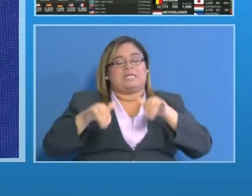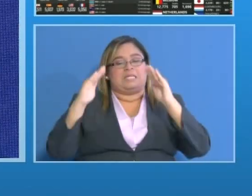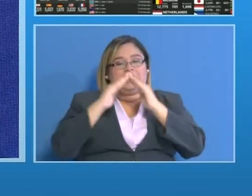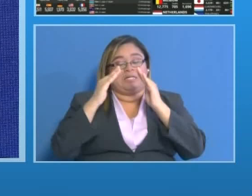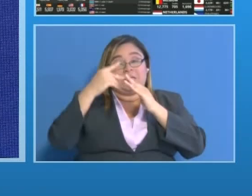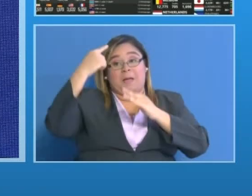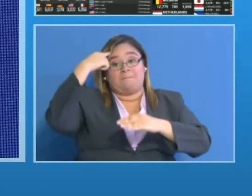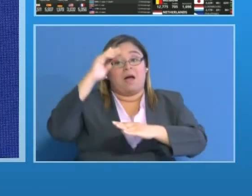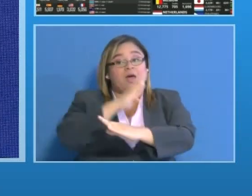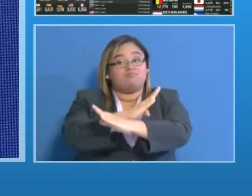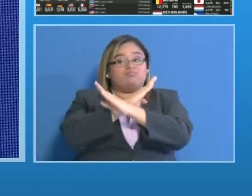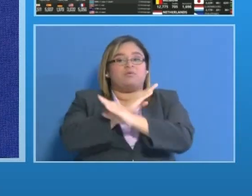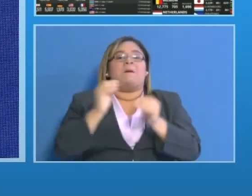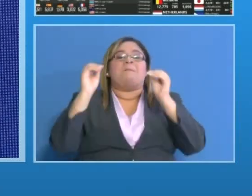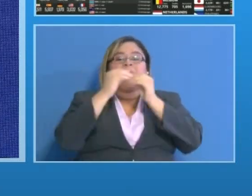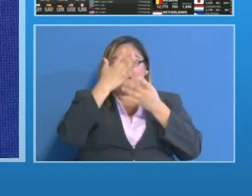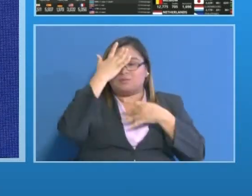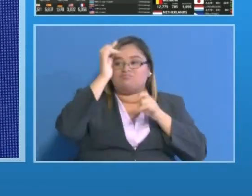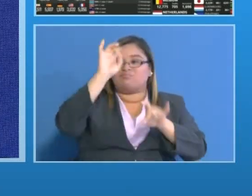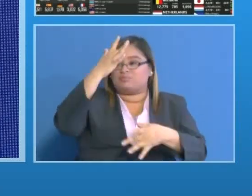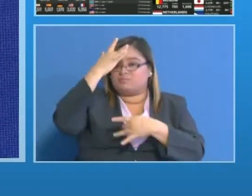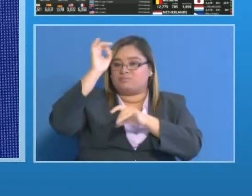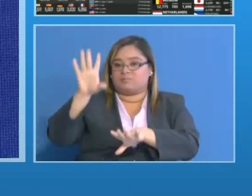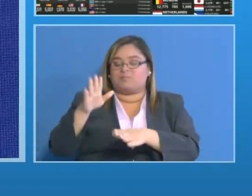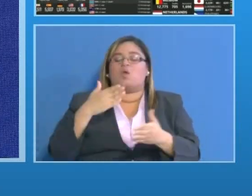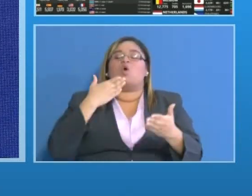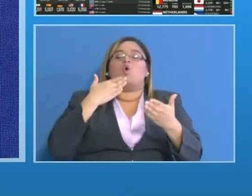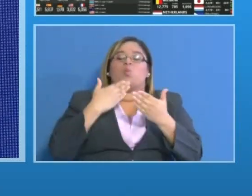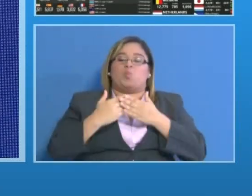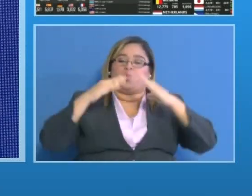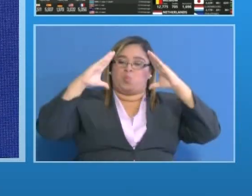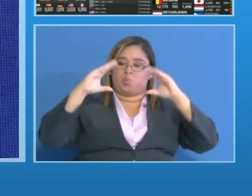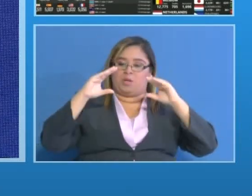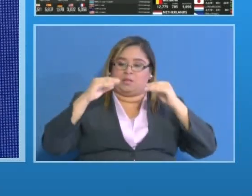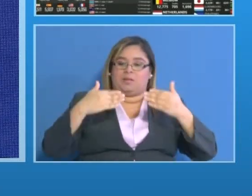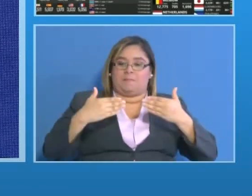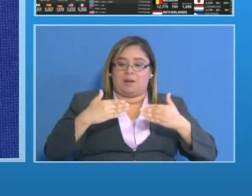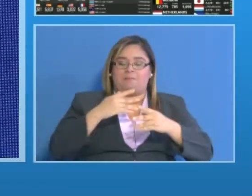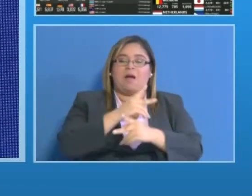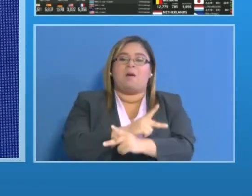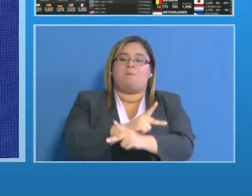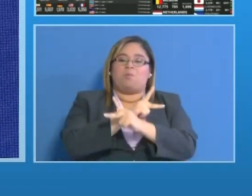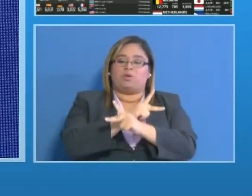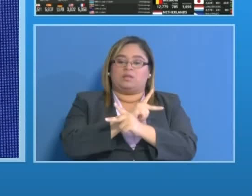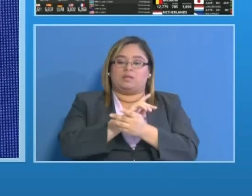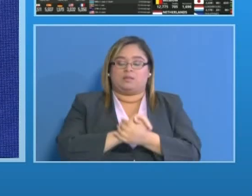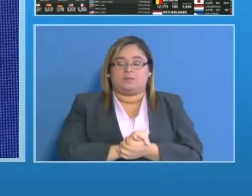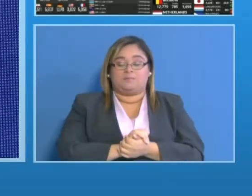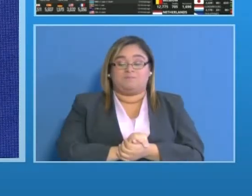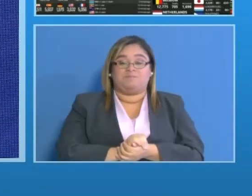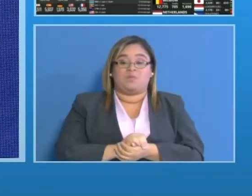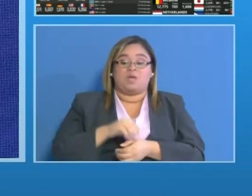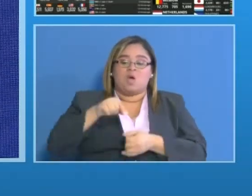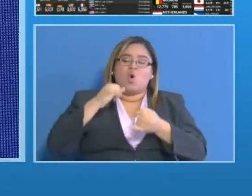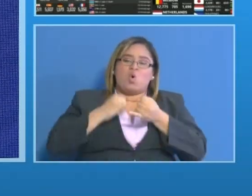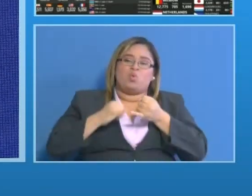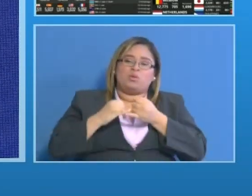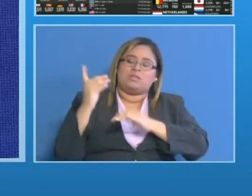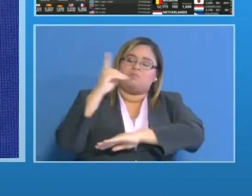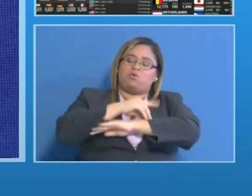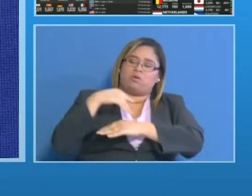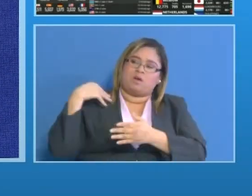virus siga propagándose. Buenas tardes, Panamá. Protégete. En estos últimos días